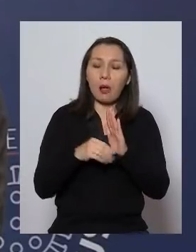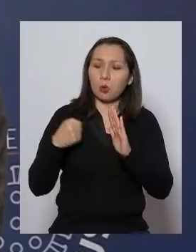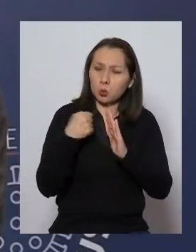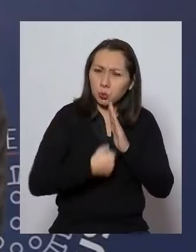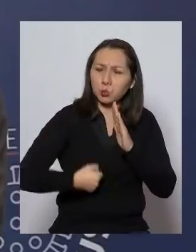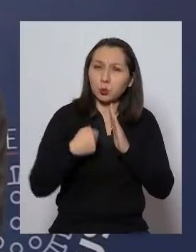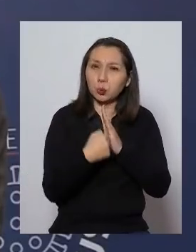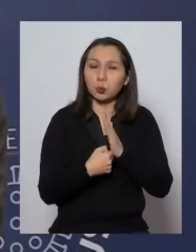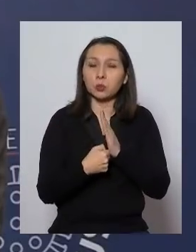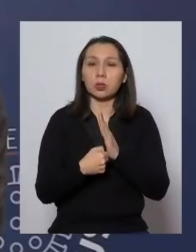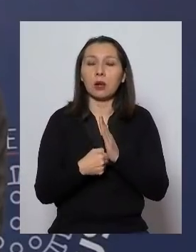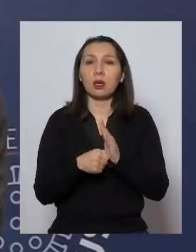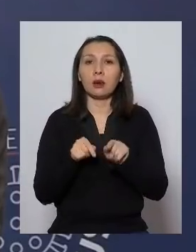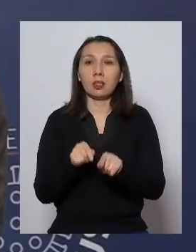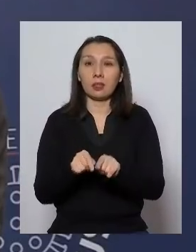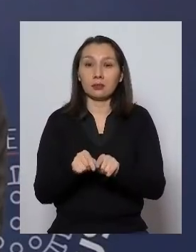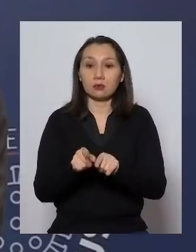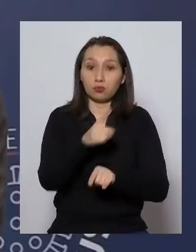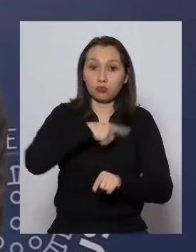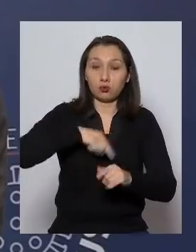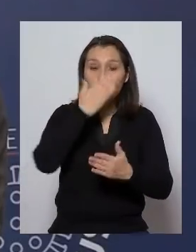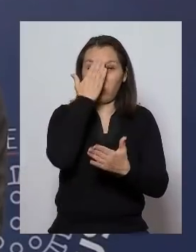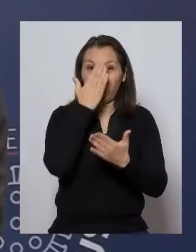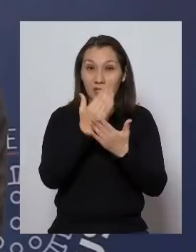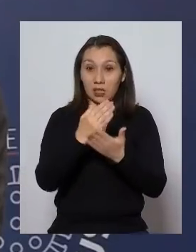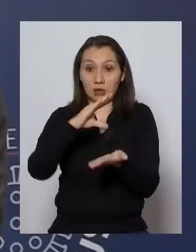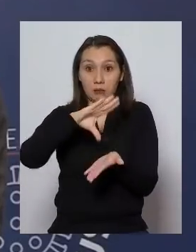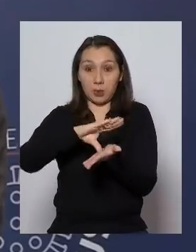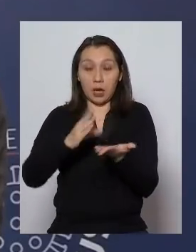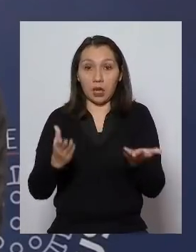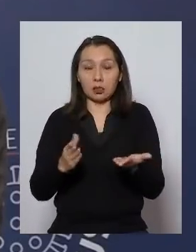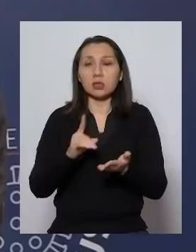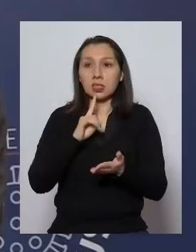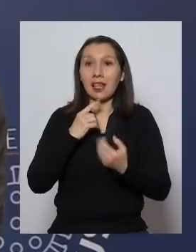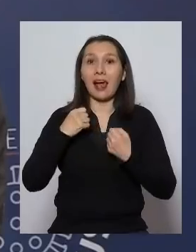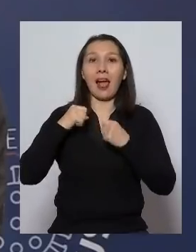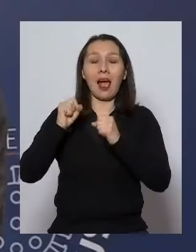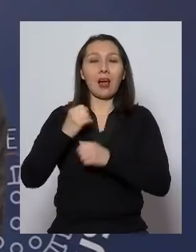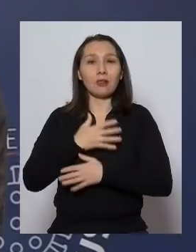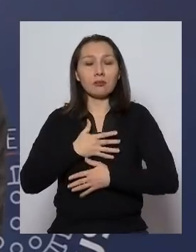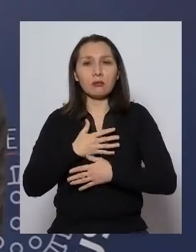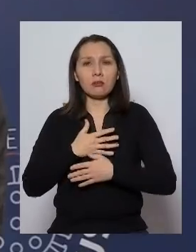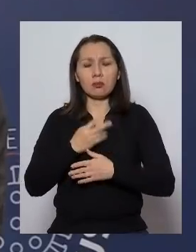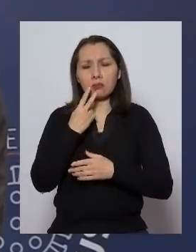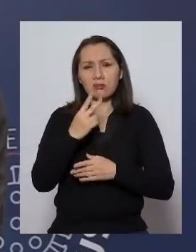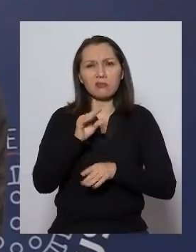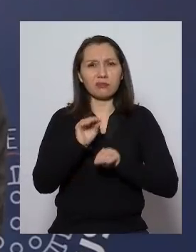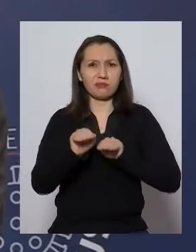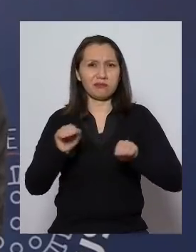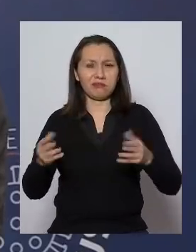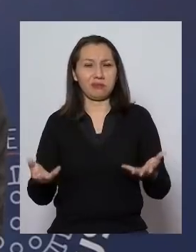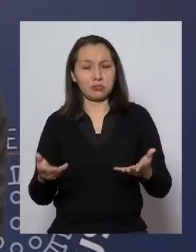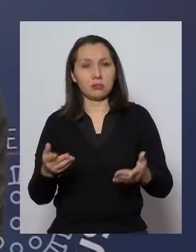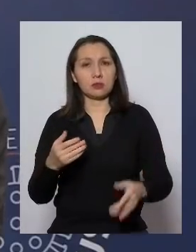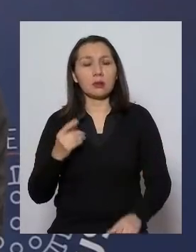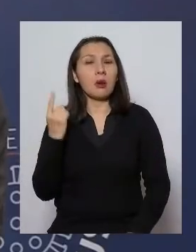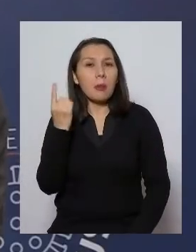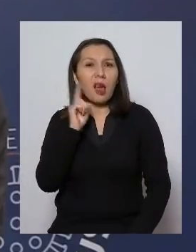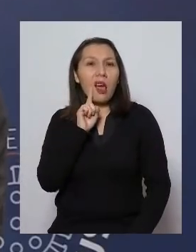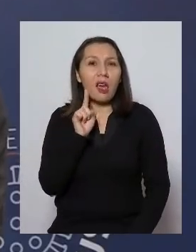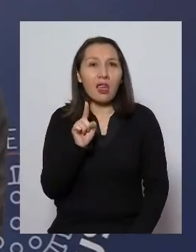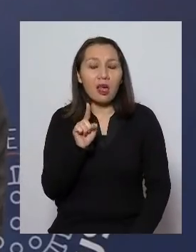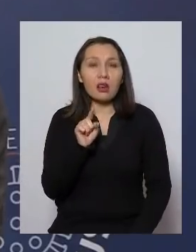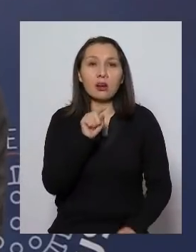lucha de que estamos enfrentados como país tenga éxito. Y hacemos un llamado particularmente